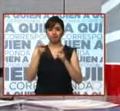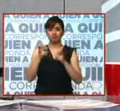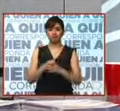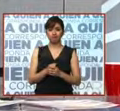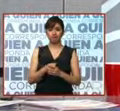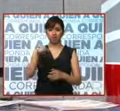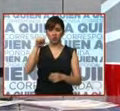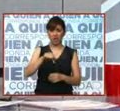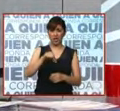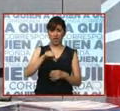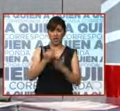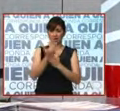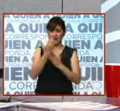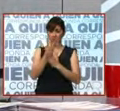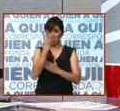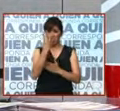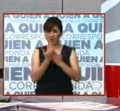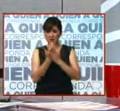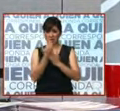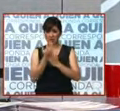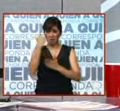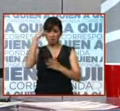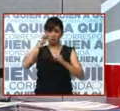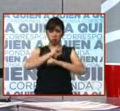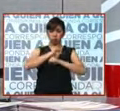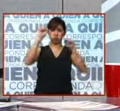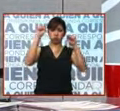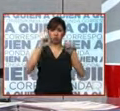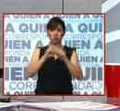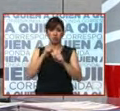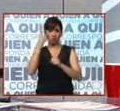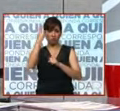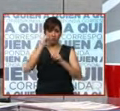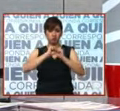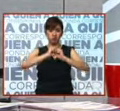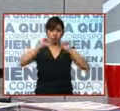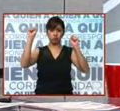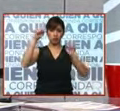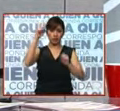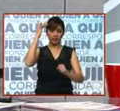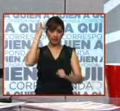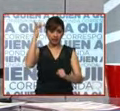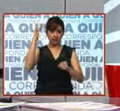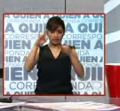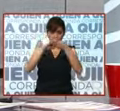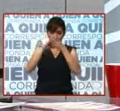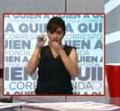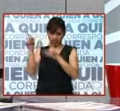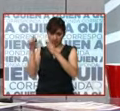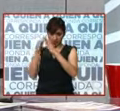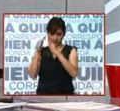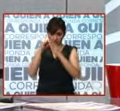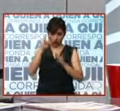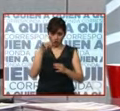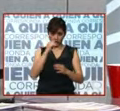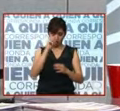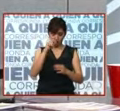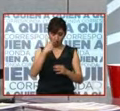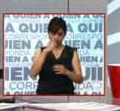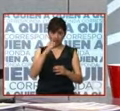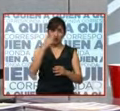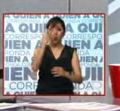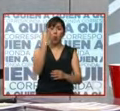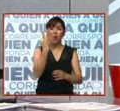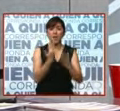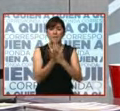Como hoy por la mañana, a las 4 de la mañana, empezó el cueterío para festejar a un santo cercano a la casa de ustedes, 4 de la mañana,